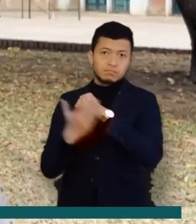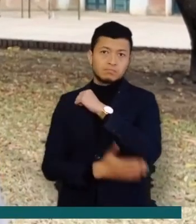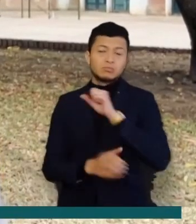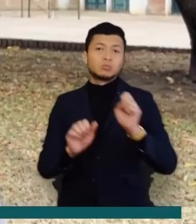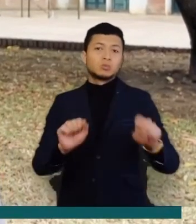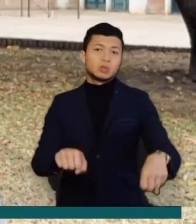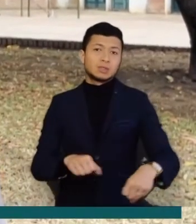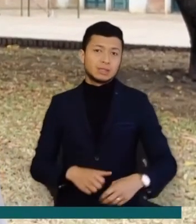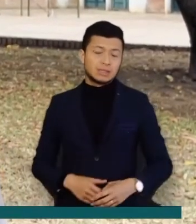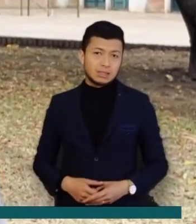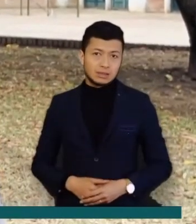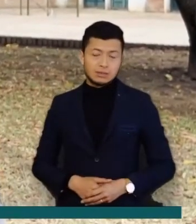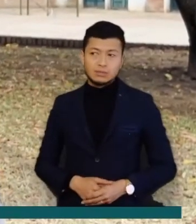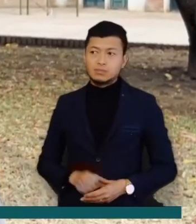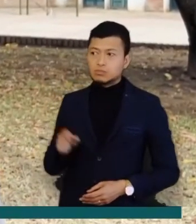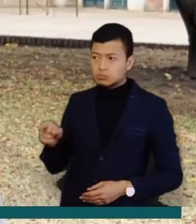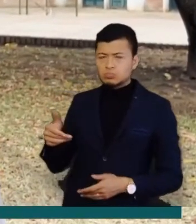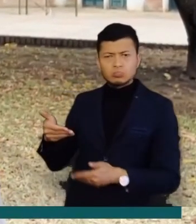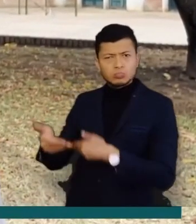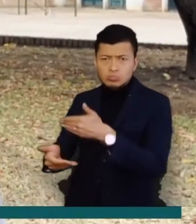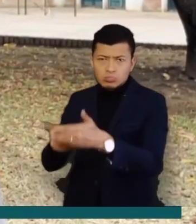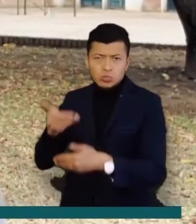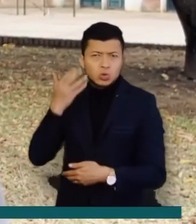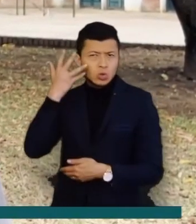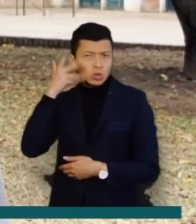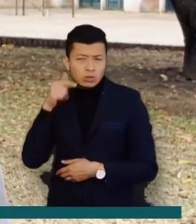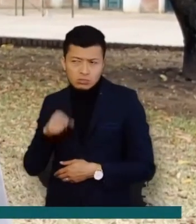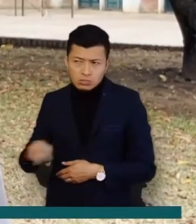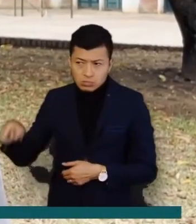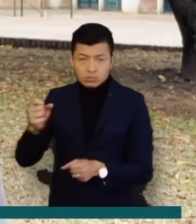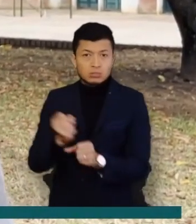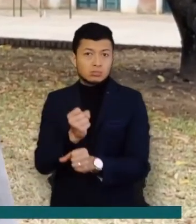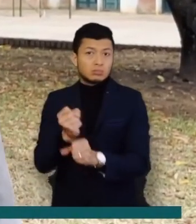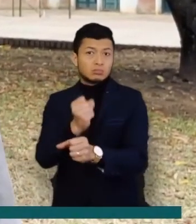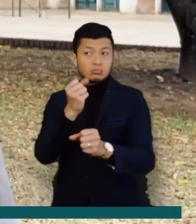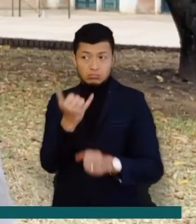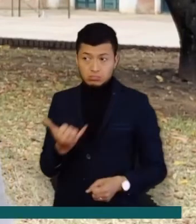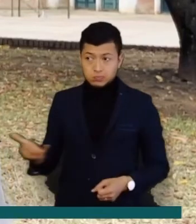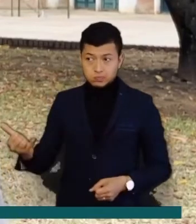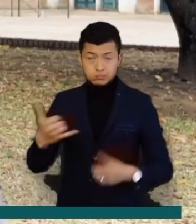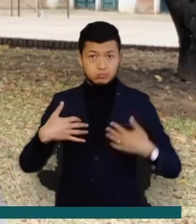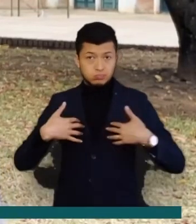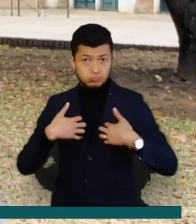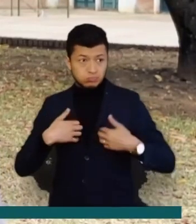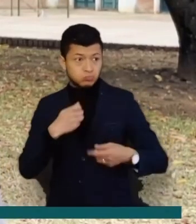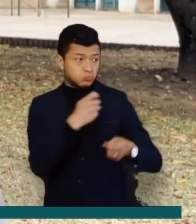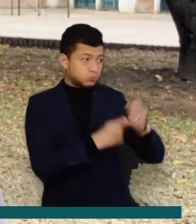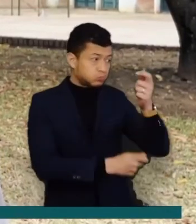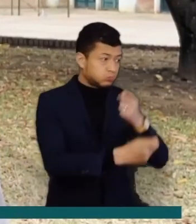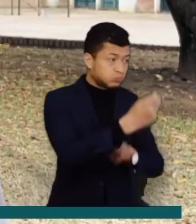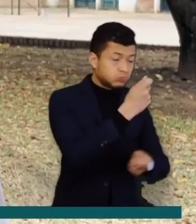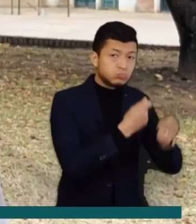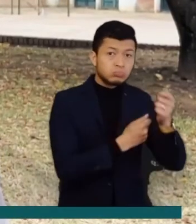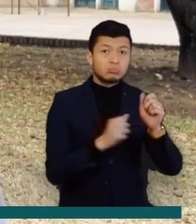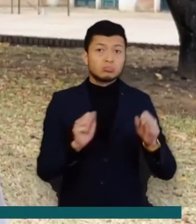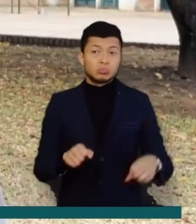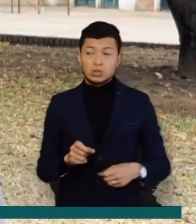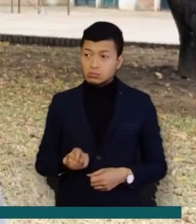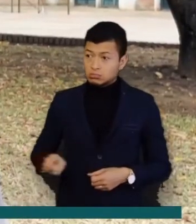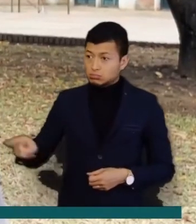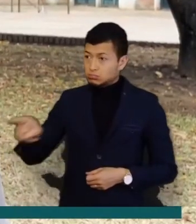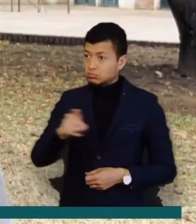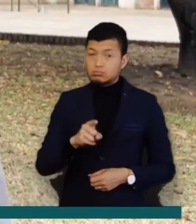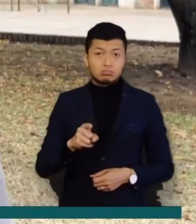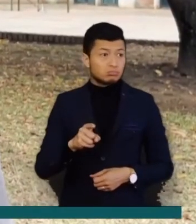la fauna Día tras día haciendo esa labor de los animalitos para venderlos y negociar con eso no debían de permitirlo